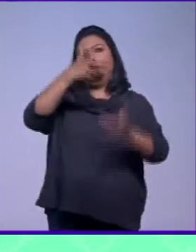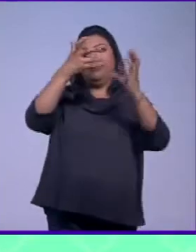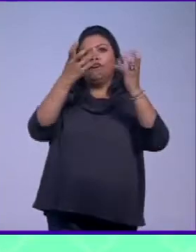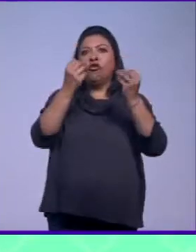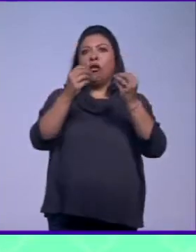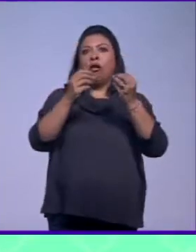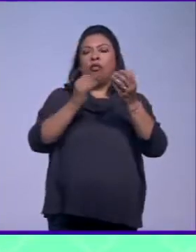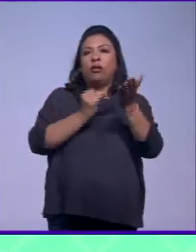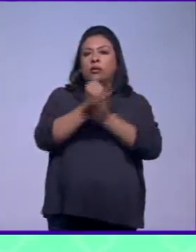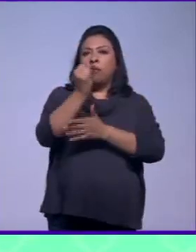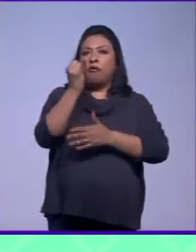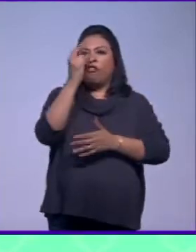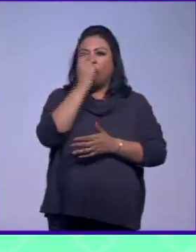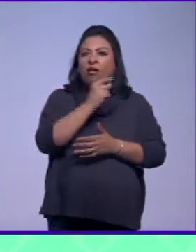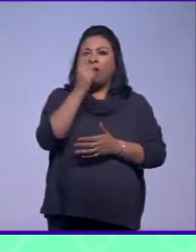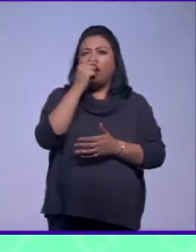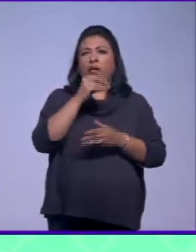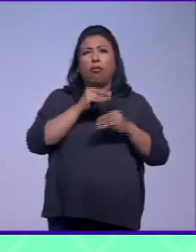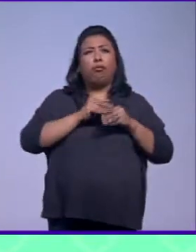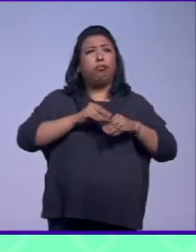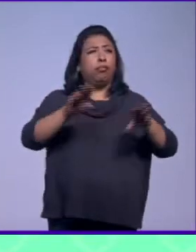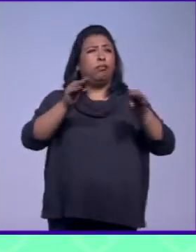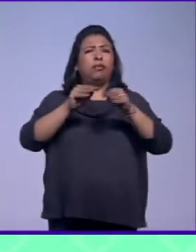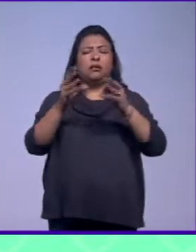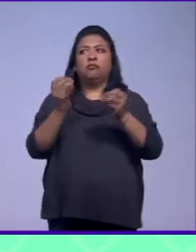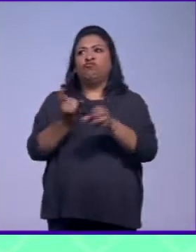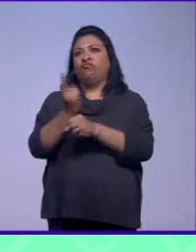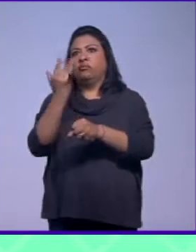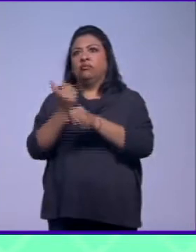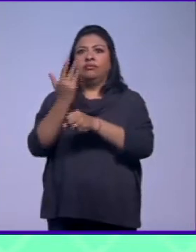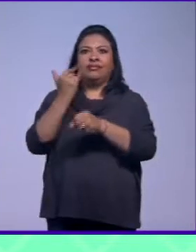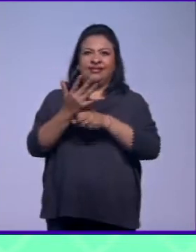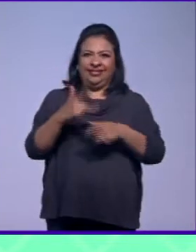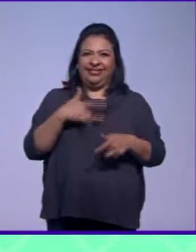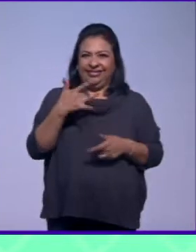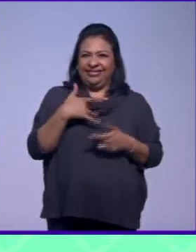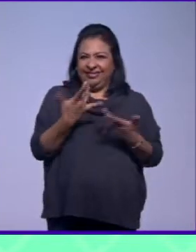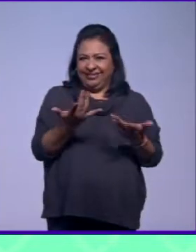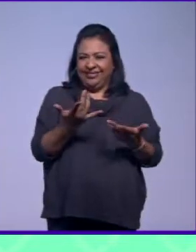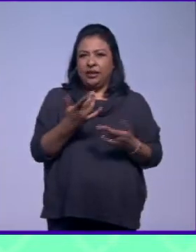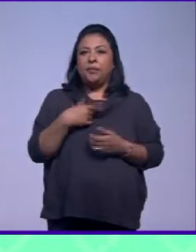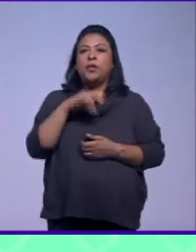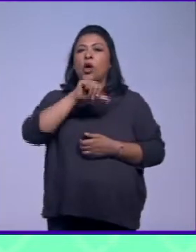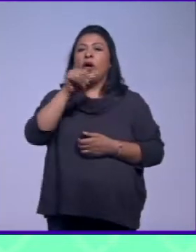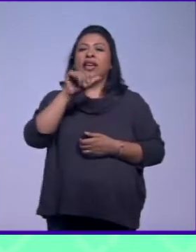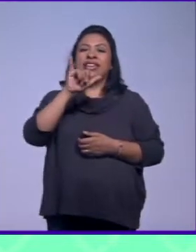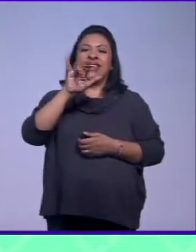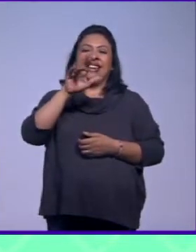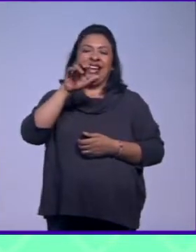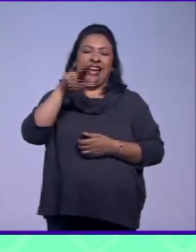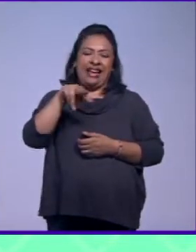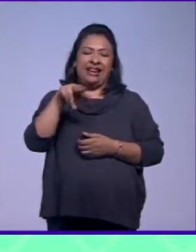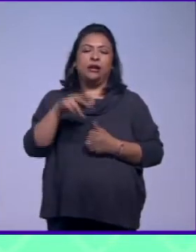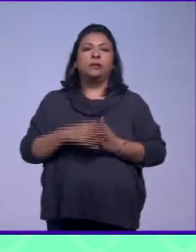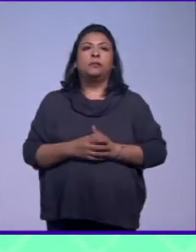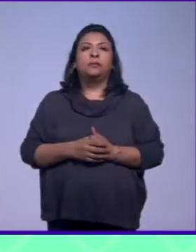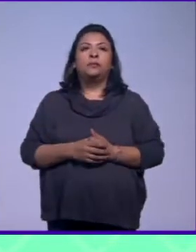tocados cantos esparció infelicidad este lo de los iranís también